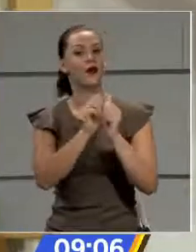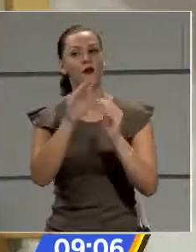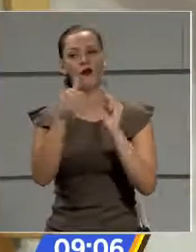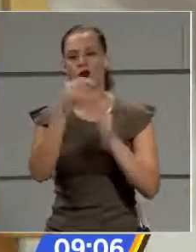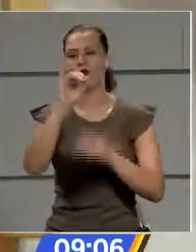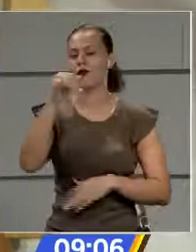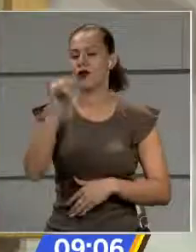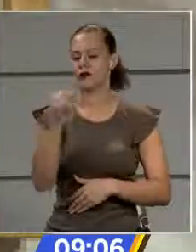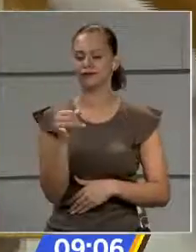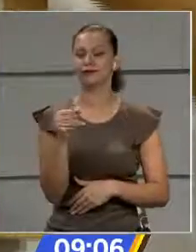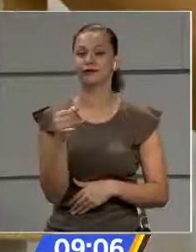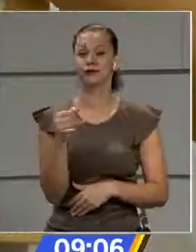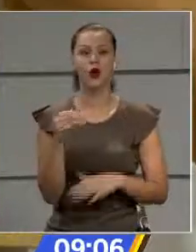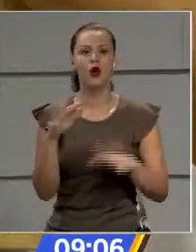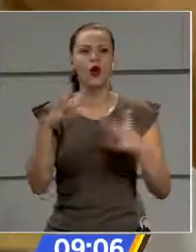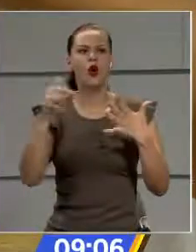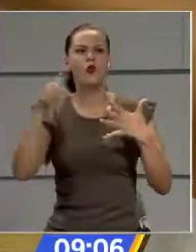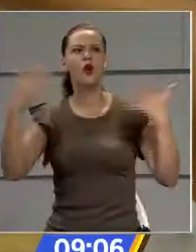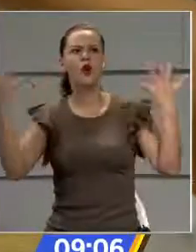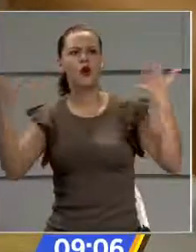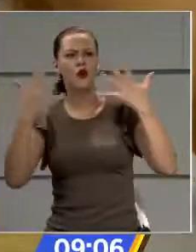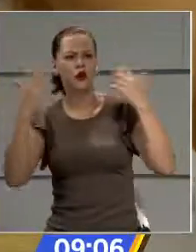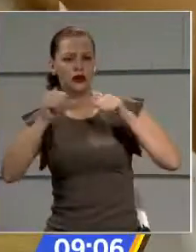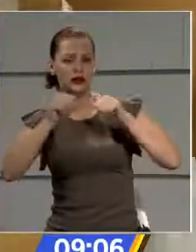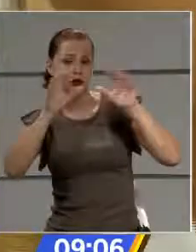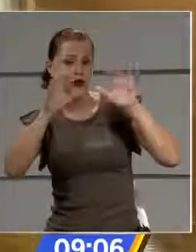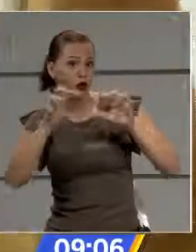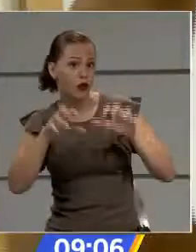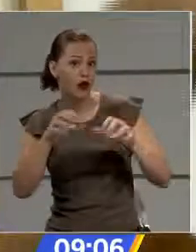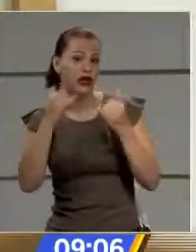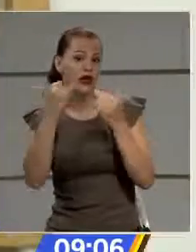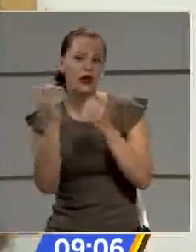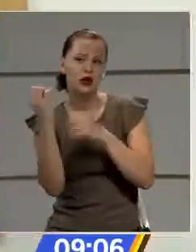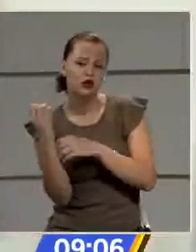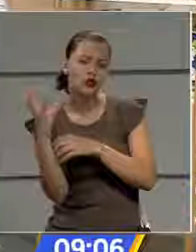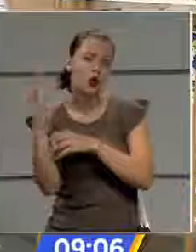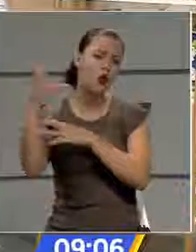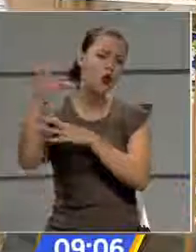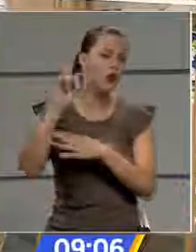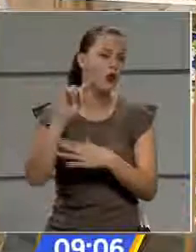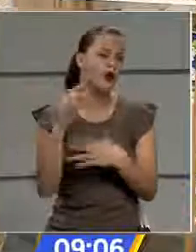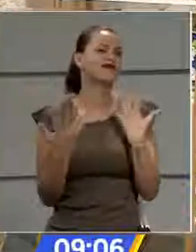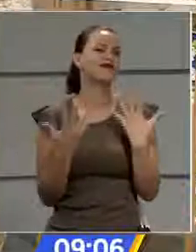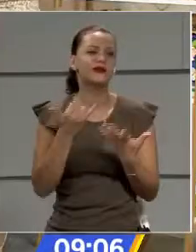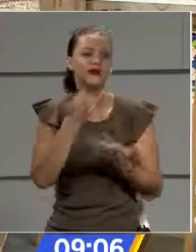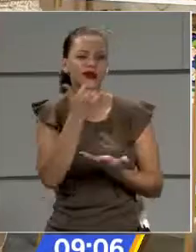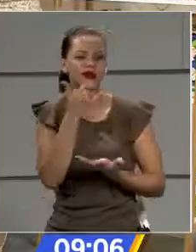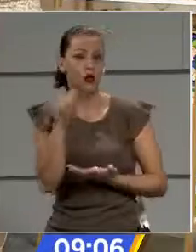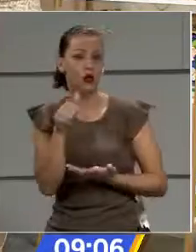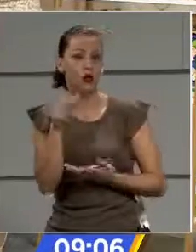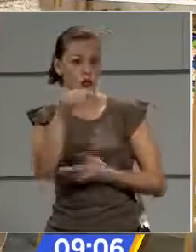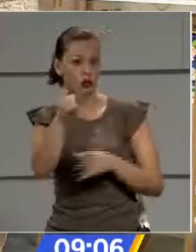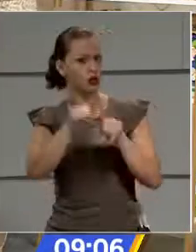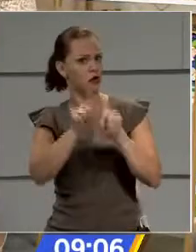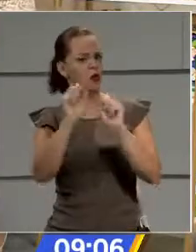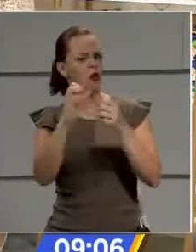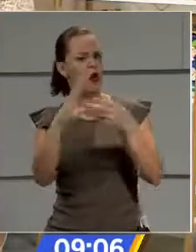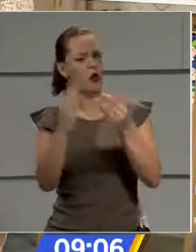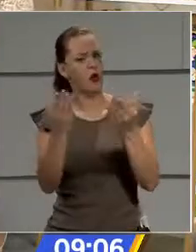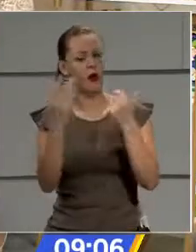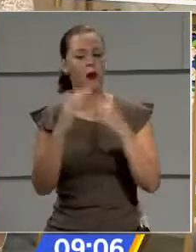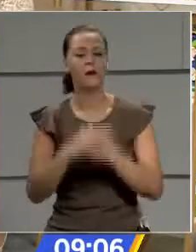jueves. Exactamente. ¿Cómo estará el clima? ¿Seguirá lloviendo? ¿Ya quiere salir un poquito el sol? ¿Qué está pasando? Ustedes también nos pueden